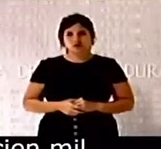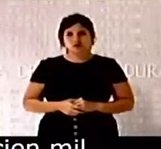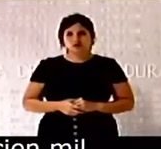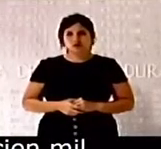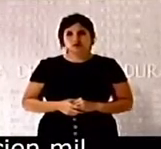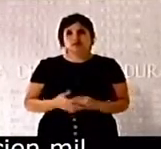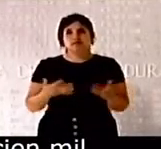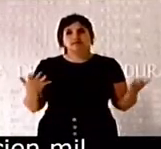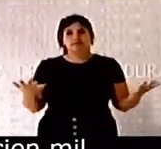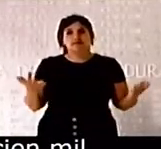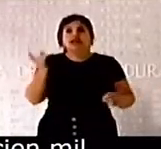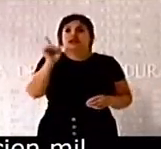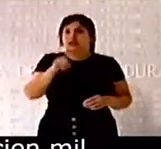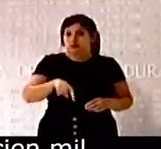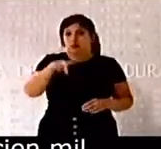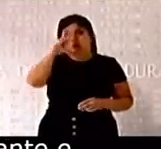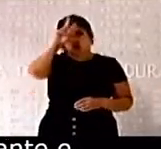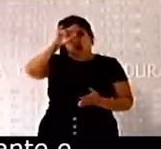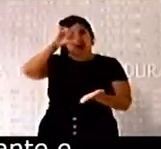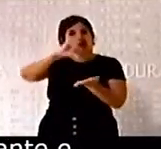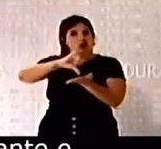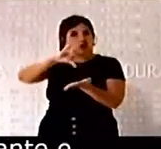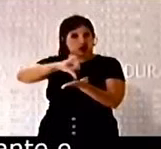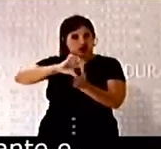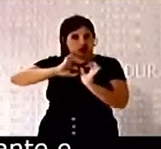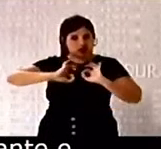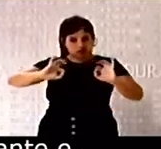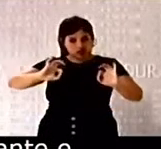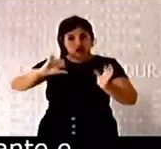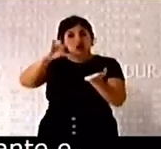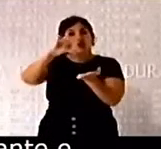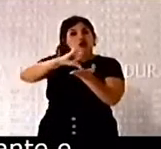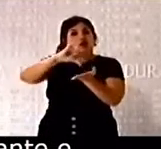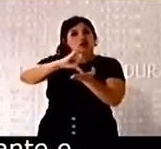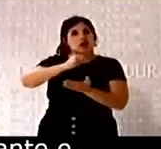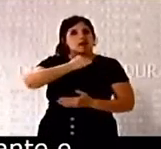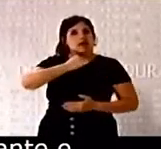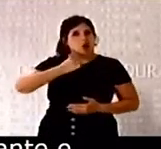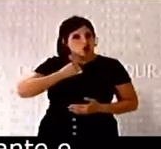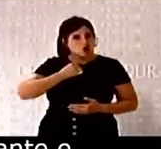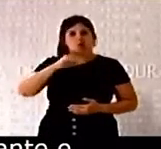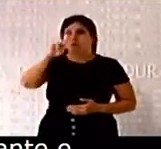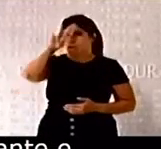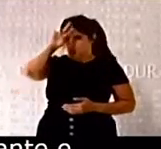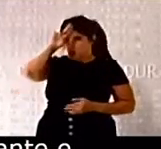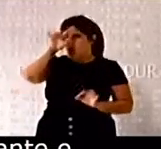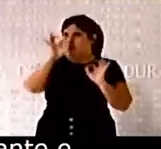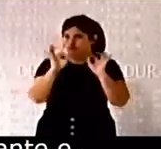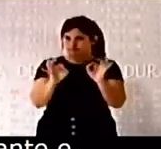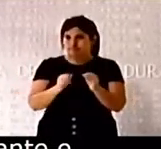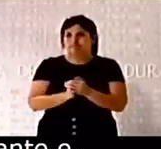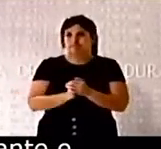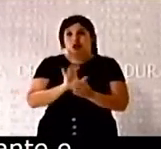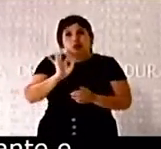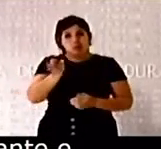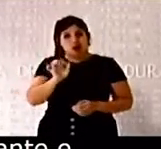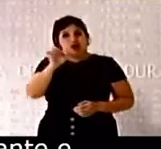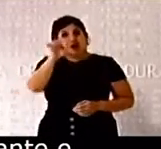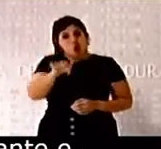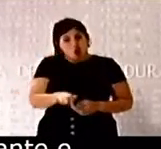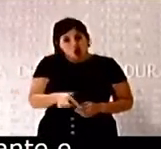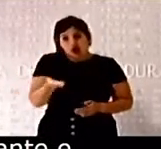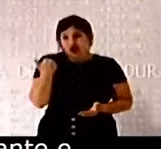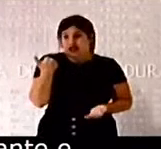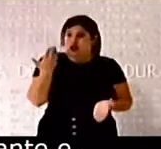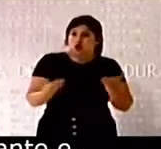Nos preocupan las ciudades y, en concreto, nos preocupa la ciudad de Badajoz. Es verdad que hoy da menos casos que ayer,